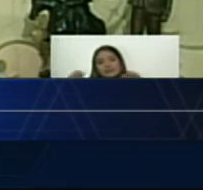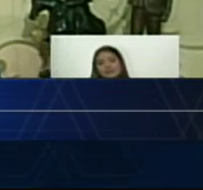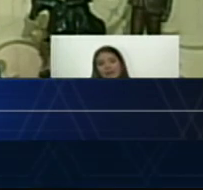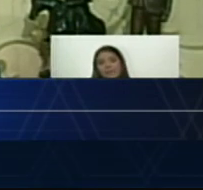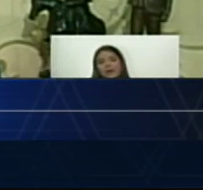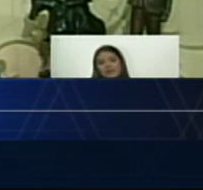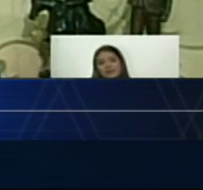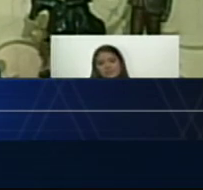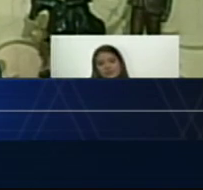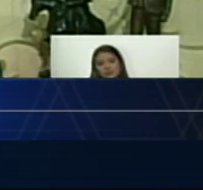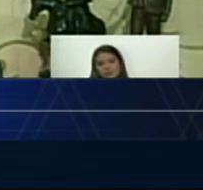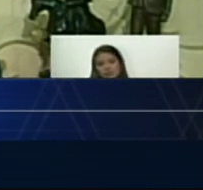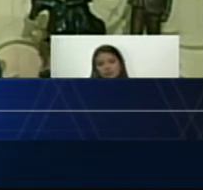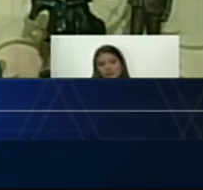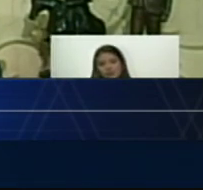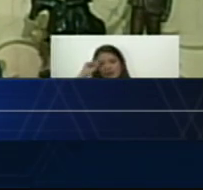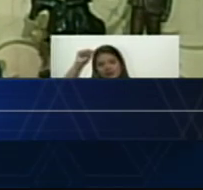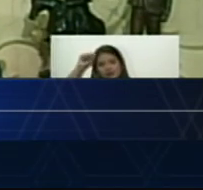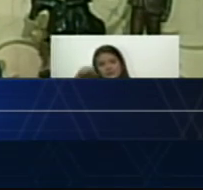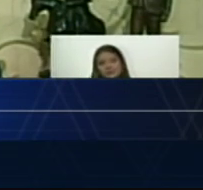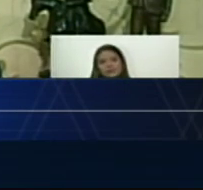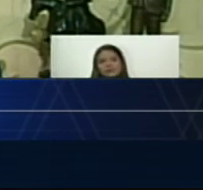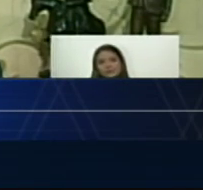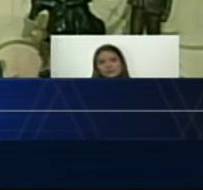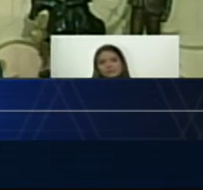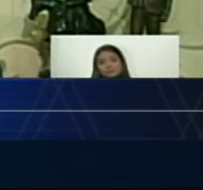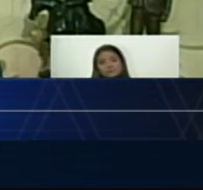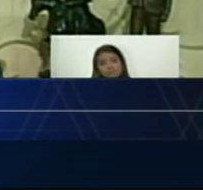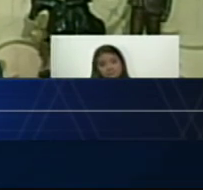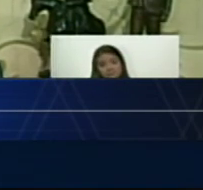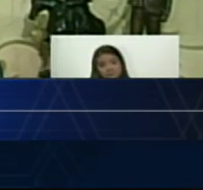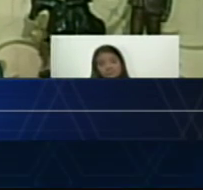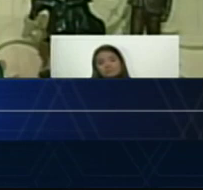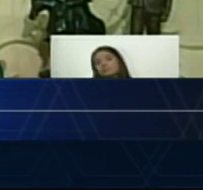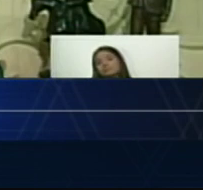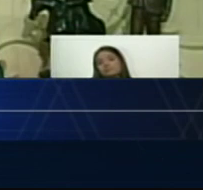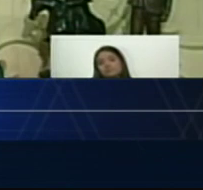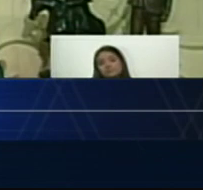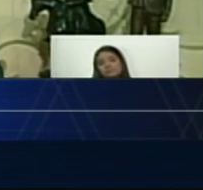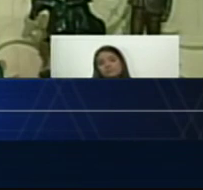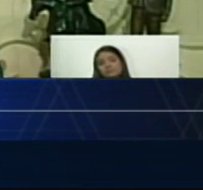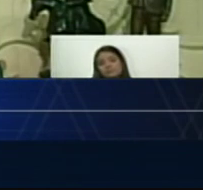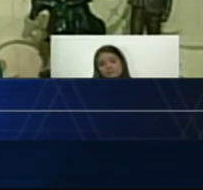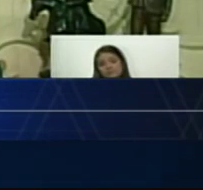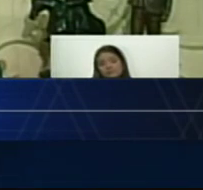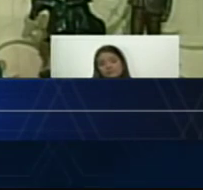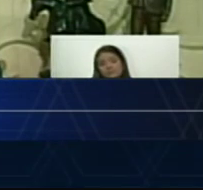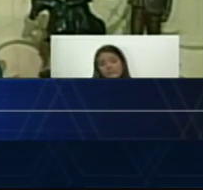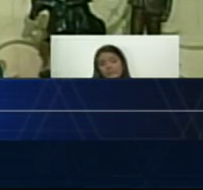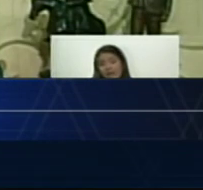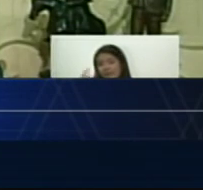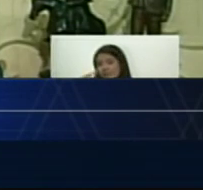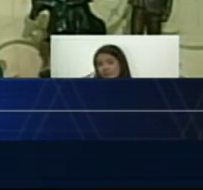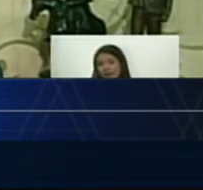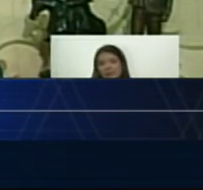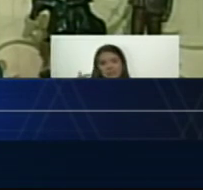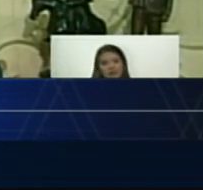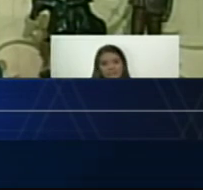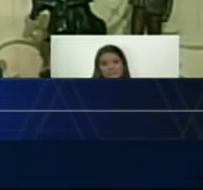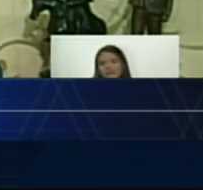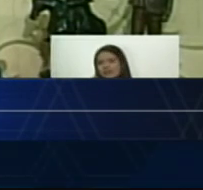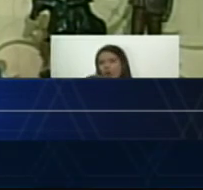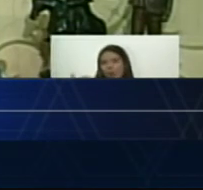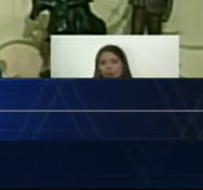grandes misiones socialistas, en aras de propender a la incorporación de los pequeños y medianos productores, ya sean comunales,